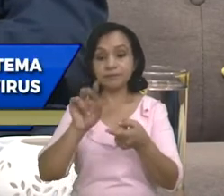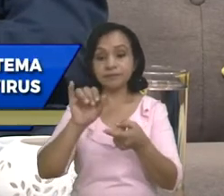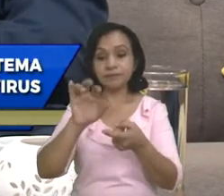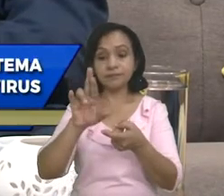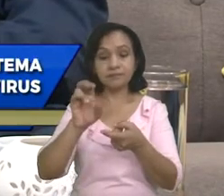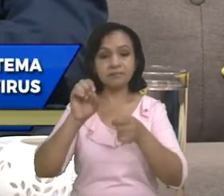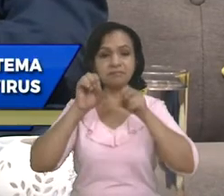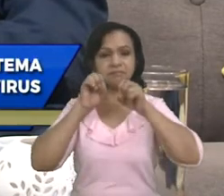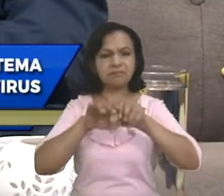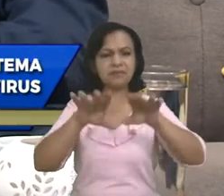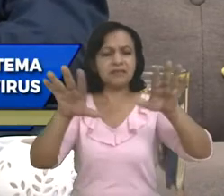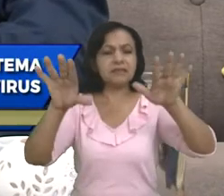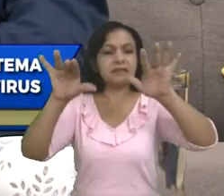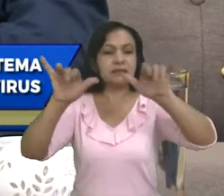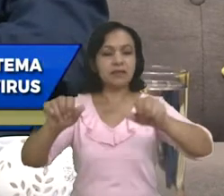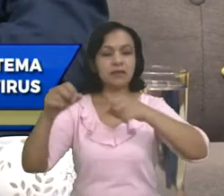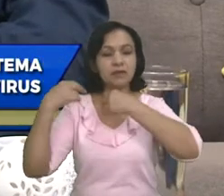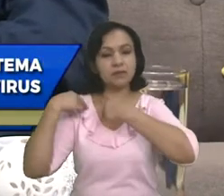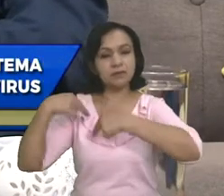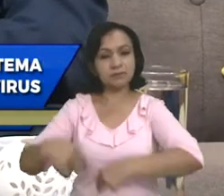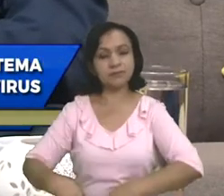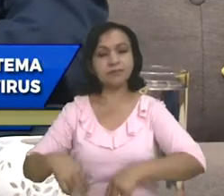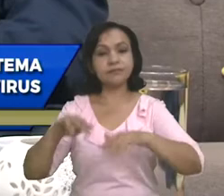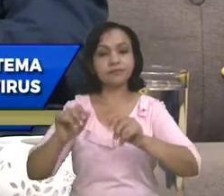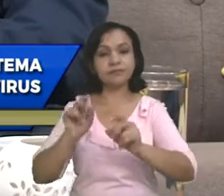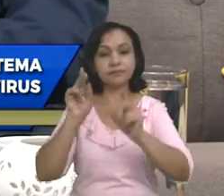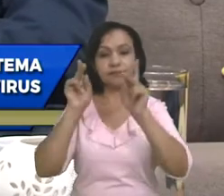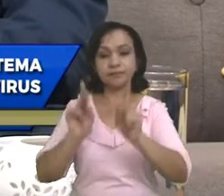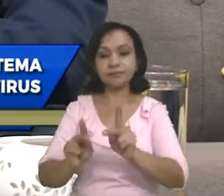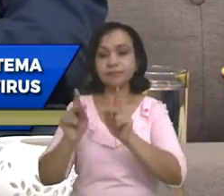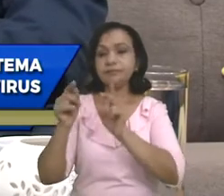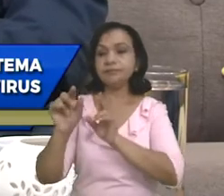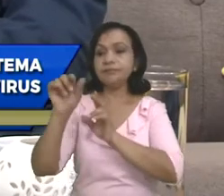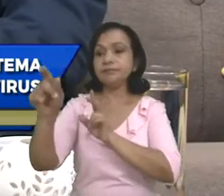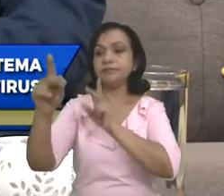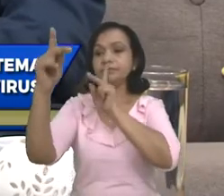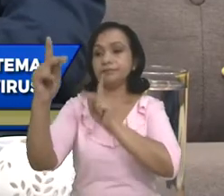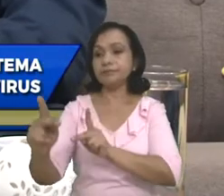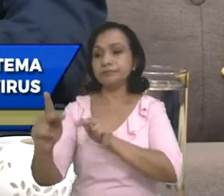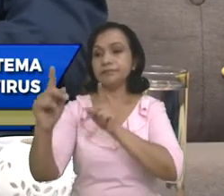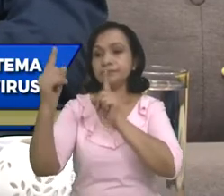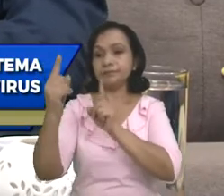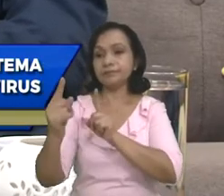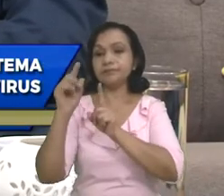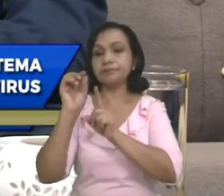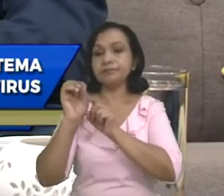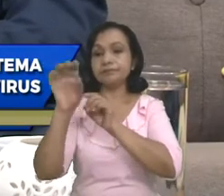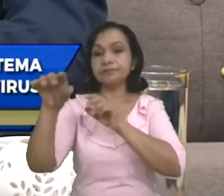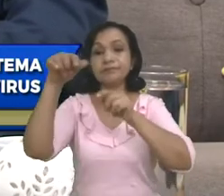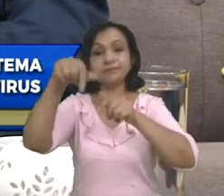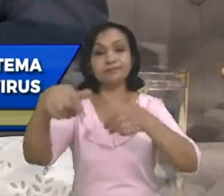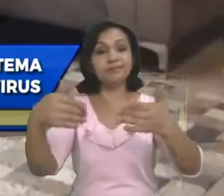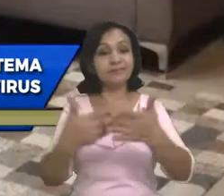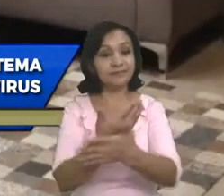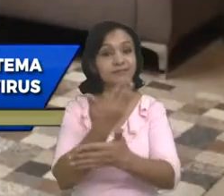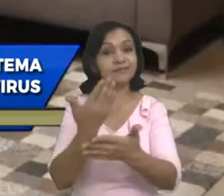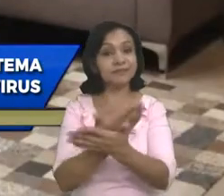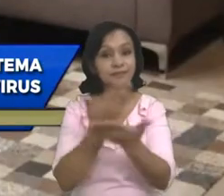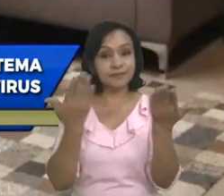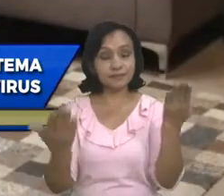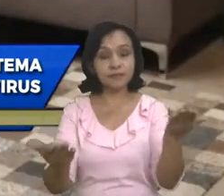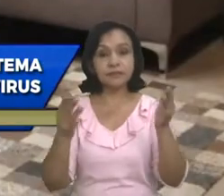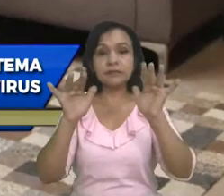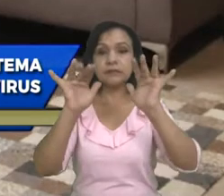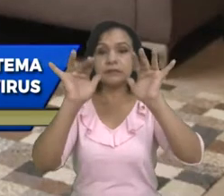diseminado entre los humanos que ya se transmite de persona en persona y en la situación que me encontramos en este momento ya se